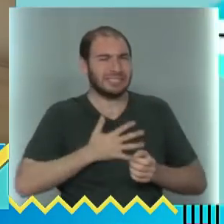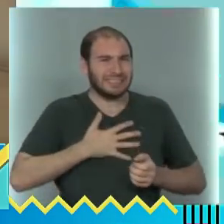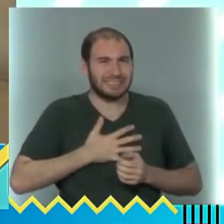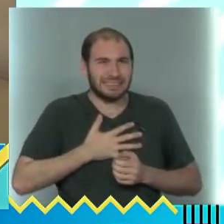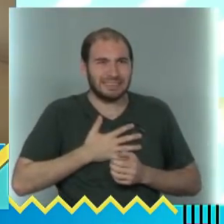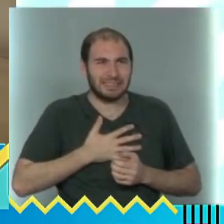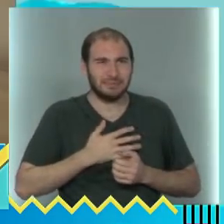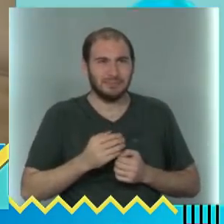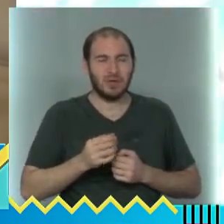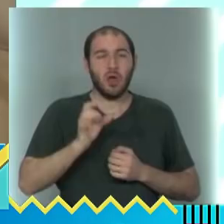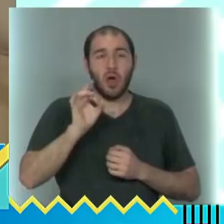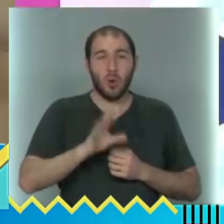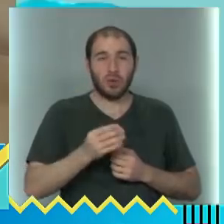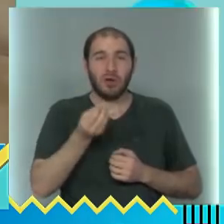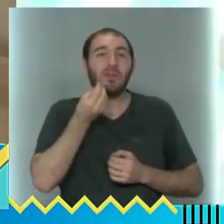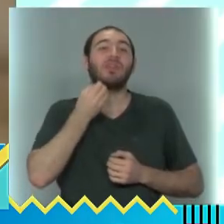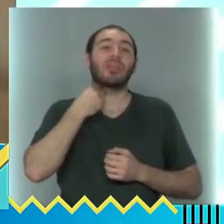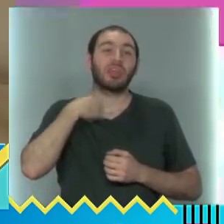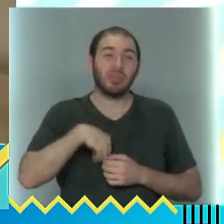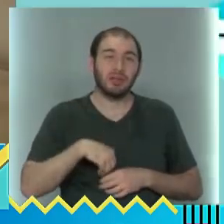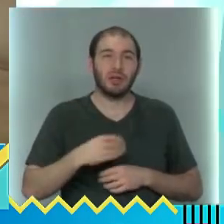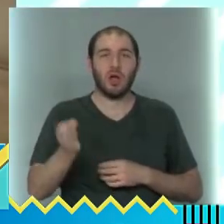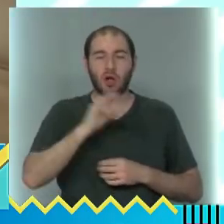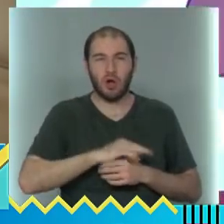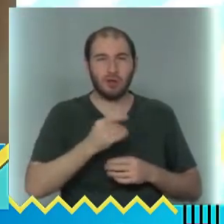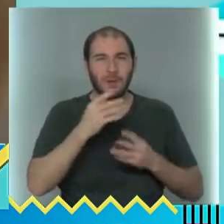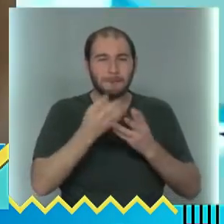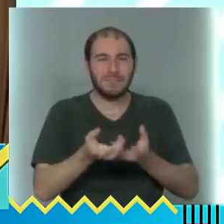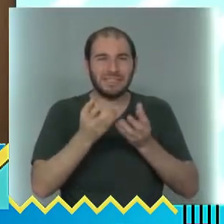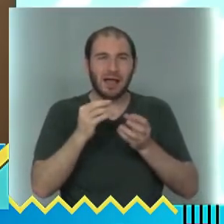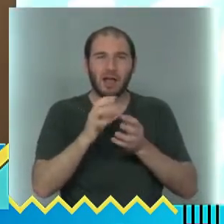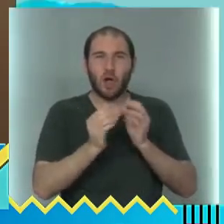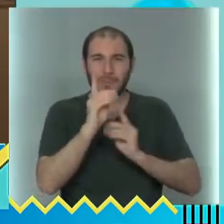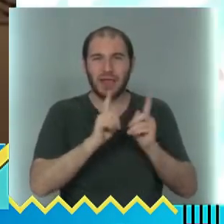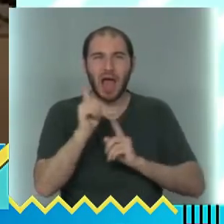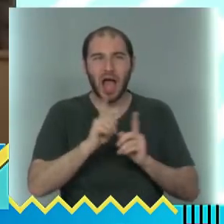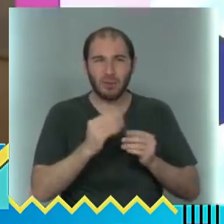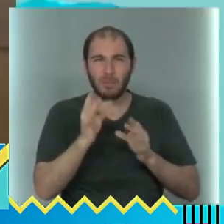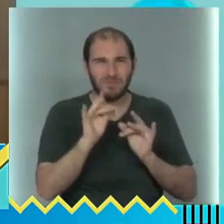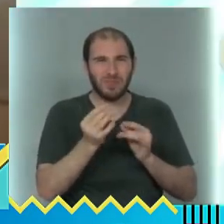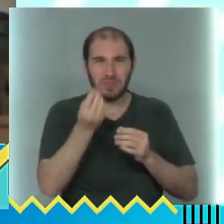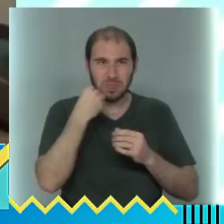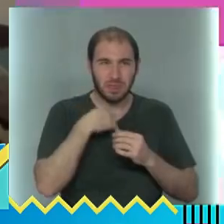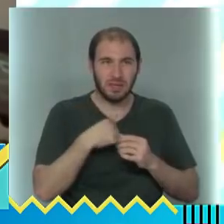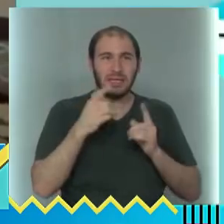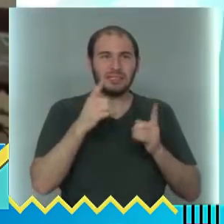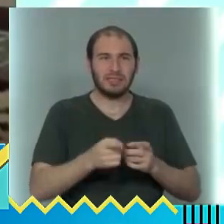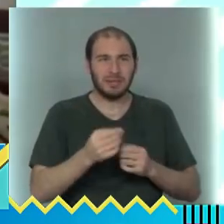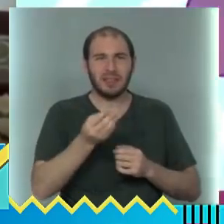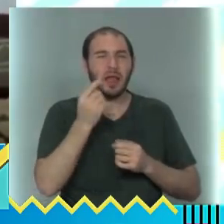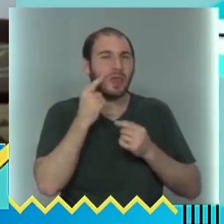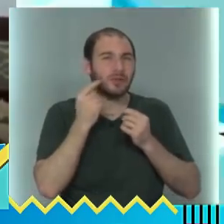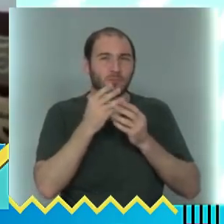no puede no solo tragar alimentos o con cierta consistencia de los alimentos, presenta dificultad, sino también con la propia